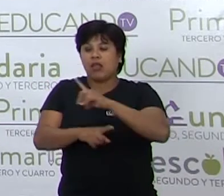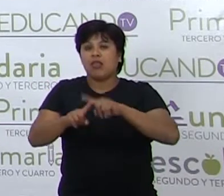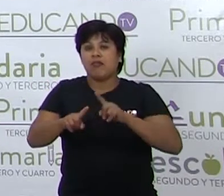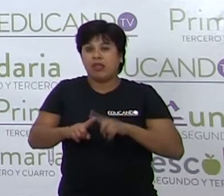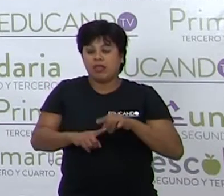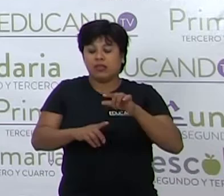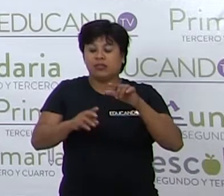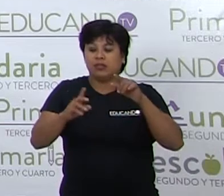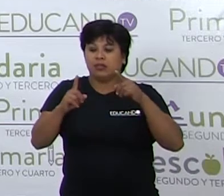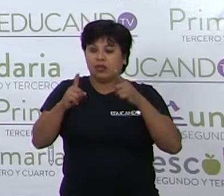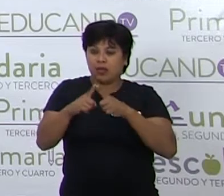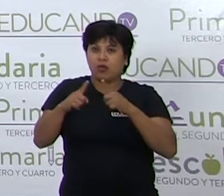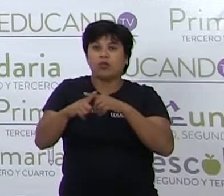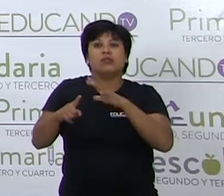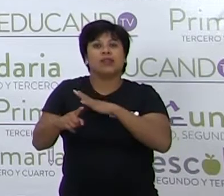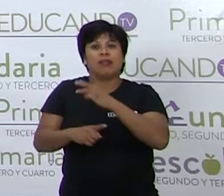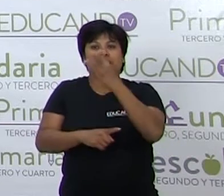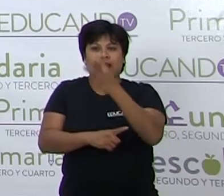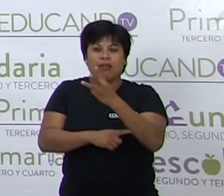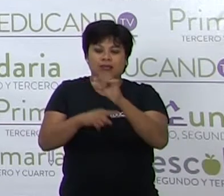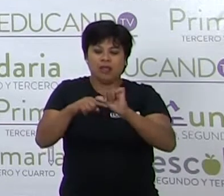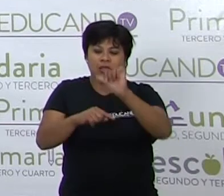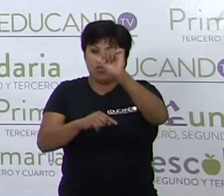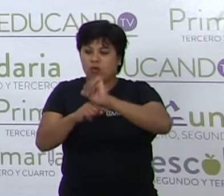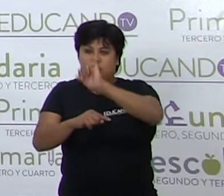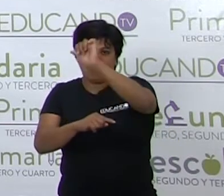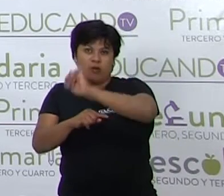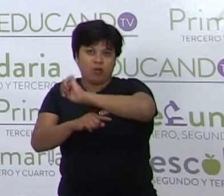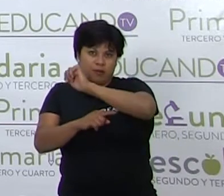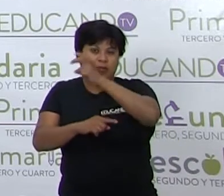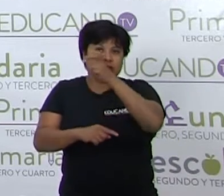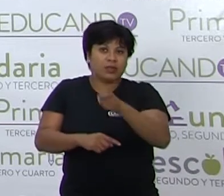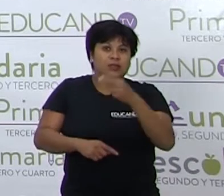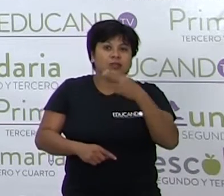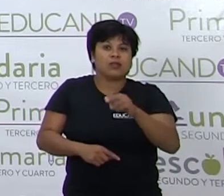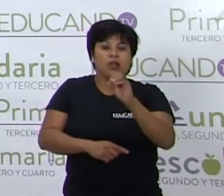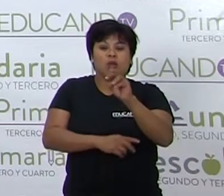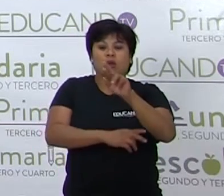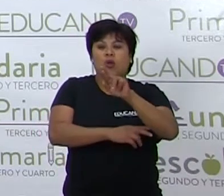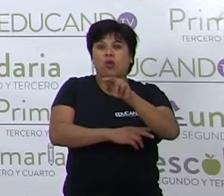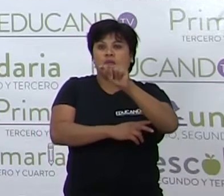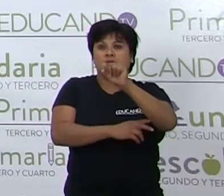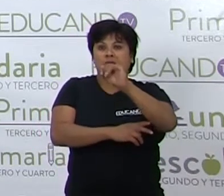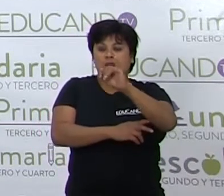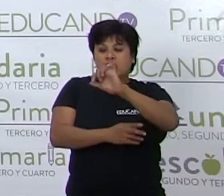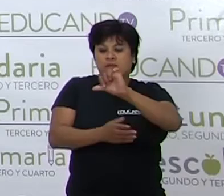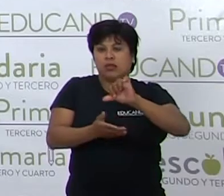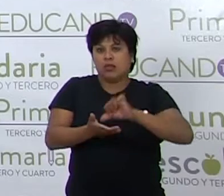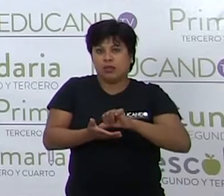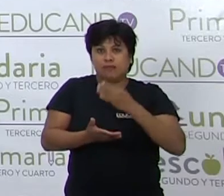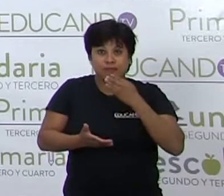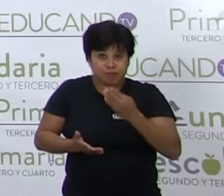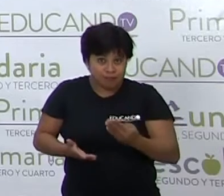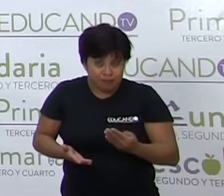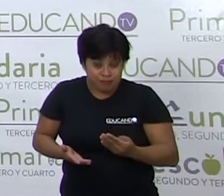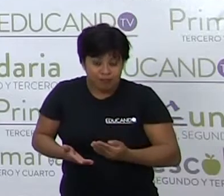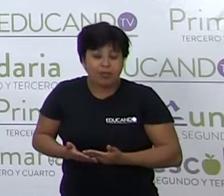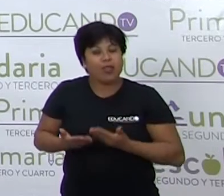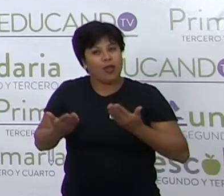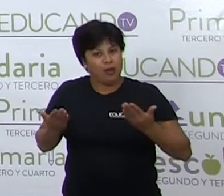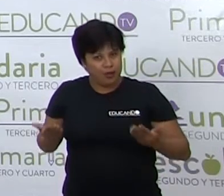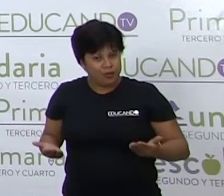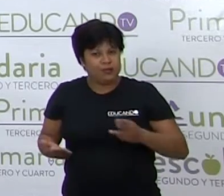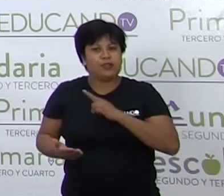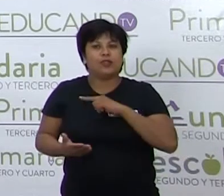tres alturas y en este punto que se encuentra se llama centro bien niños ahora sí vamos